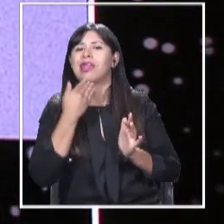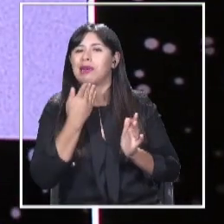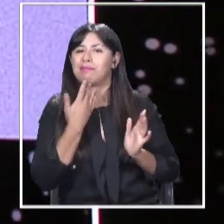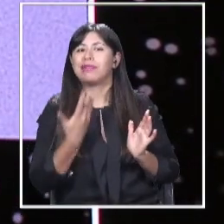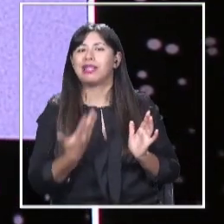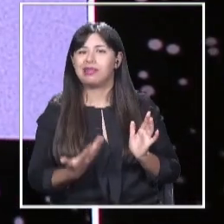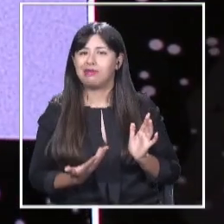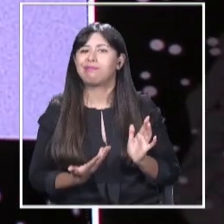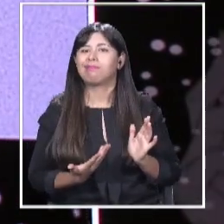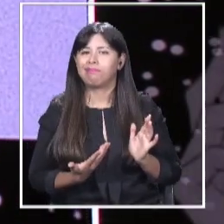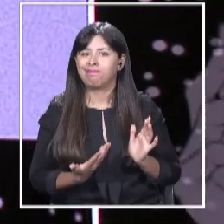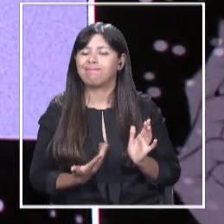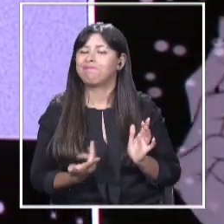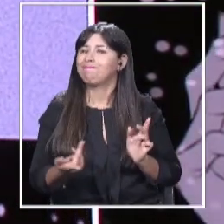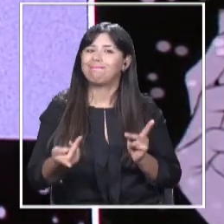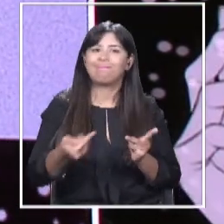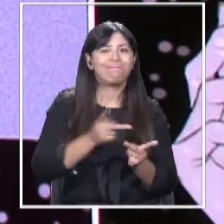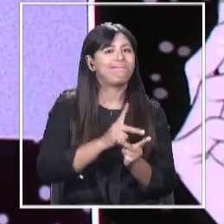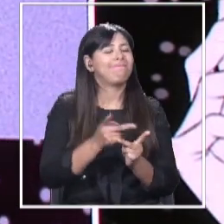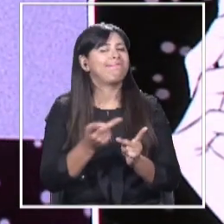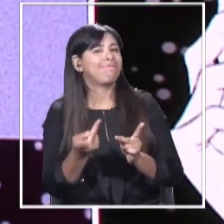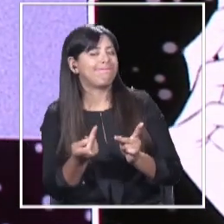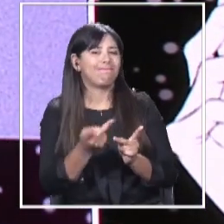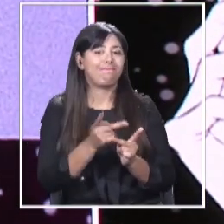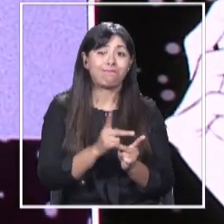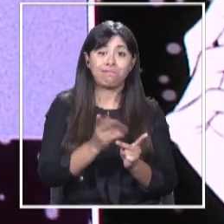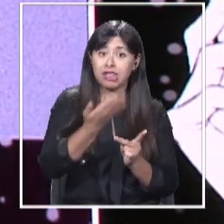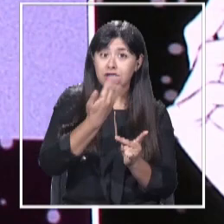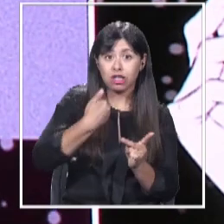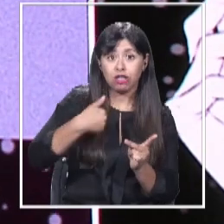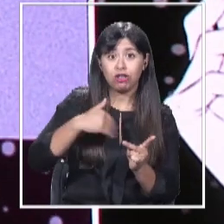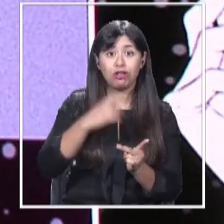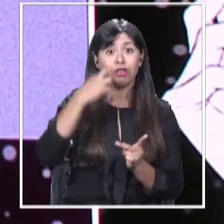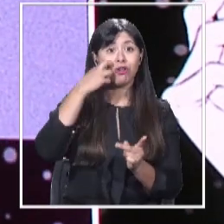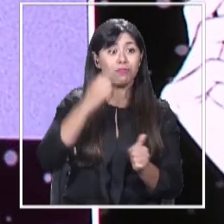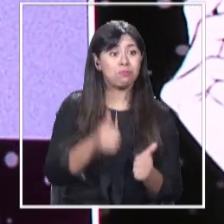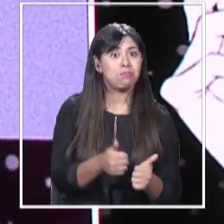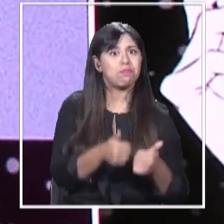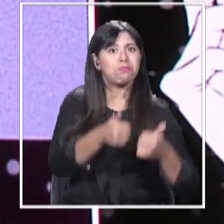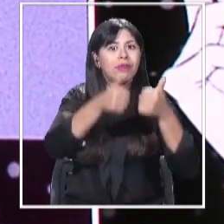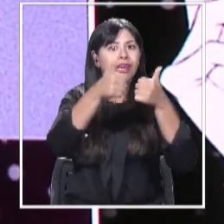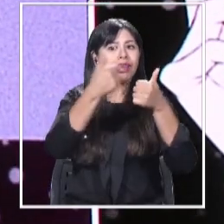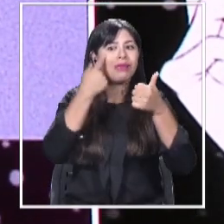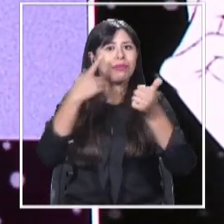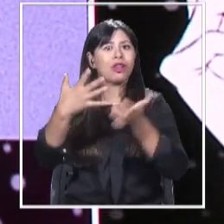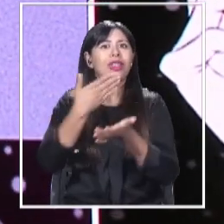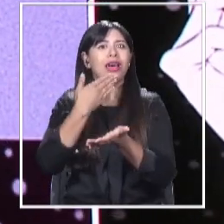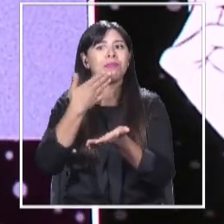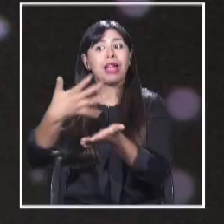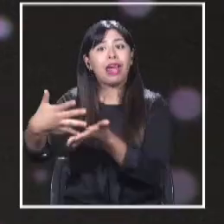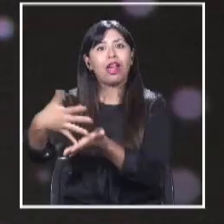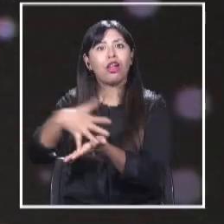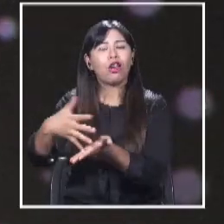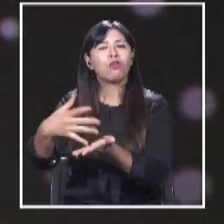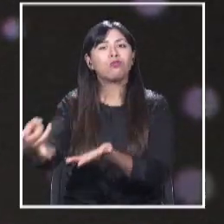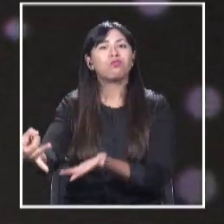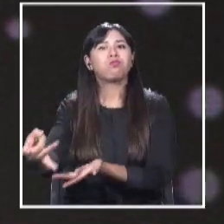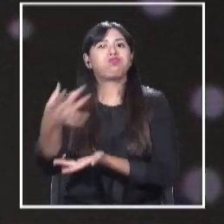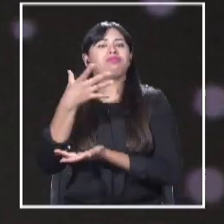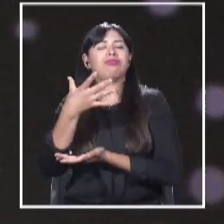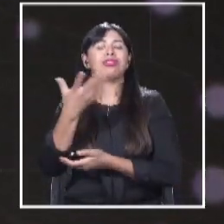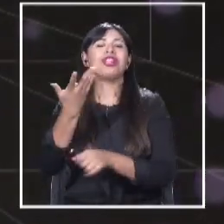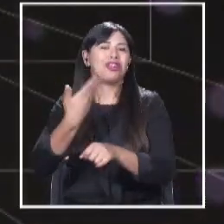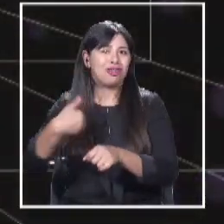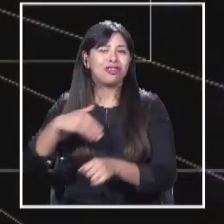Sí, precisamente ese éxito como especie nos ha hecho más vulnerable a esas grandes infecciones de las que estábamos